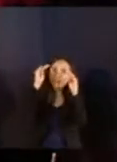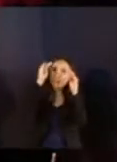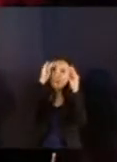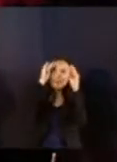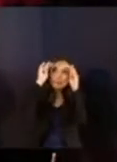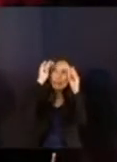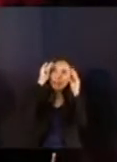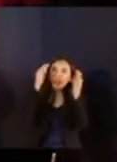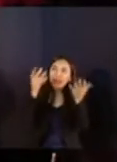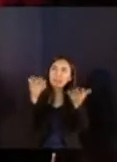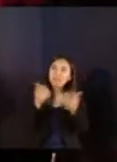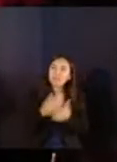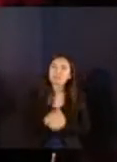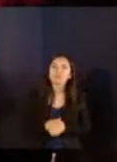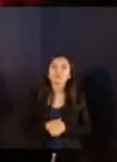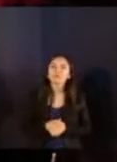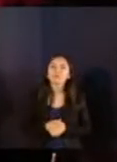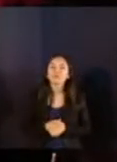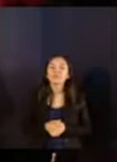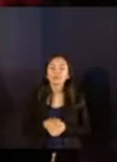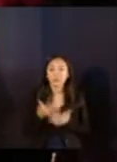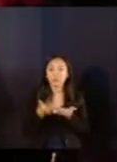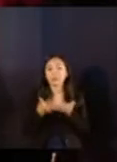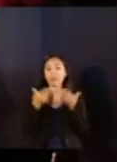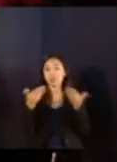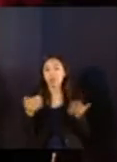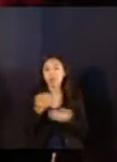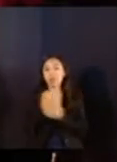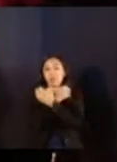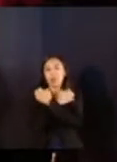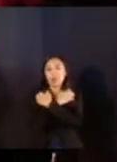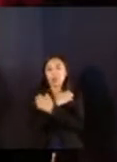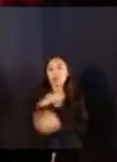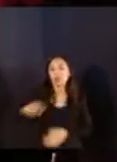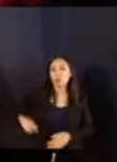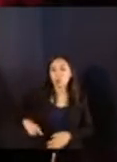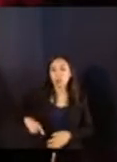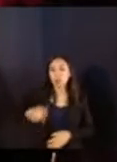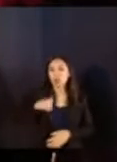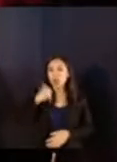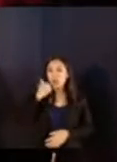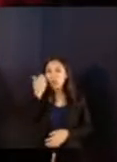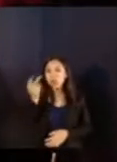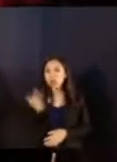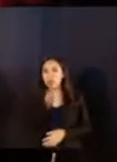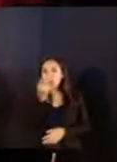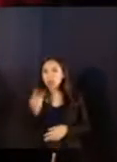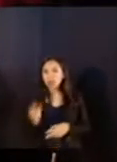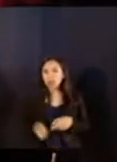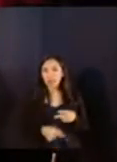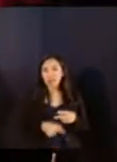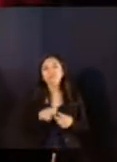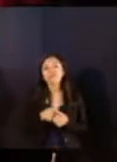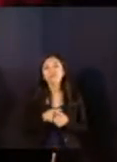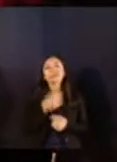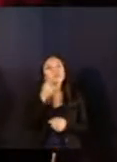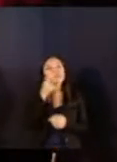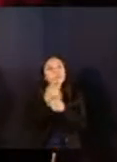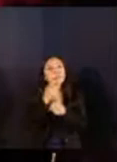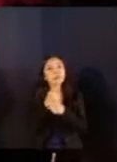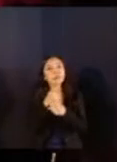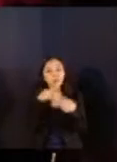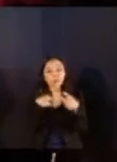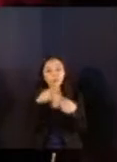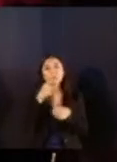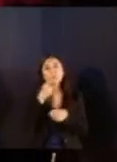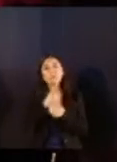en el presente, la educación pública, y pensando en una pregunta directa con dos puntos muy esenciales, ¿no? Una, yo quisiera preguntarle,